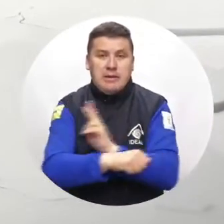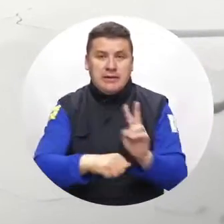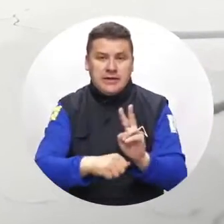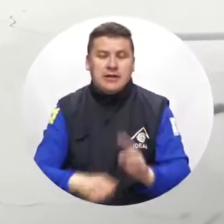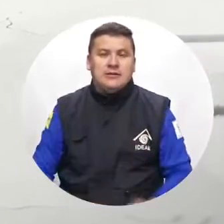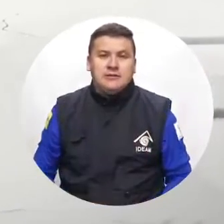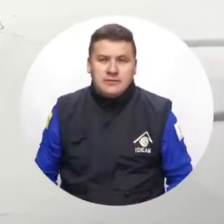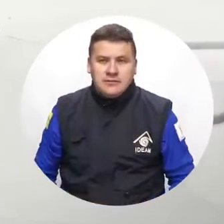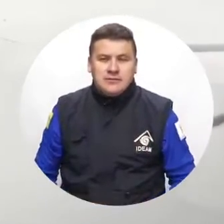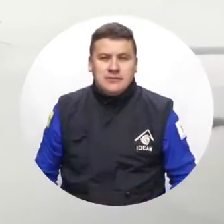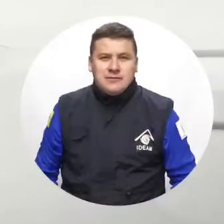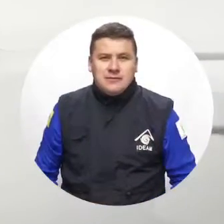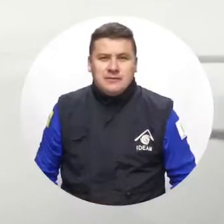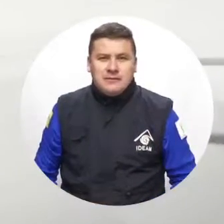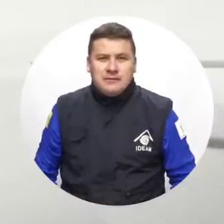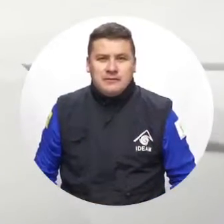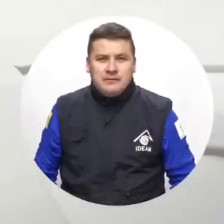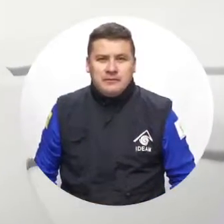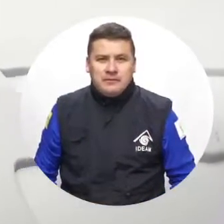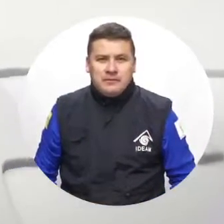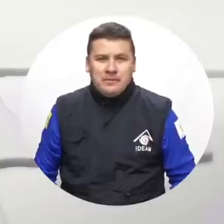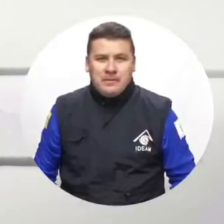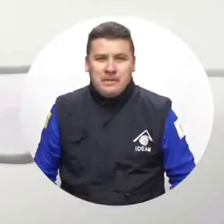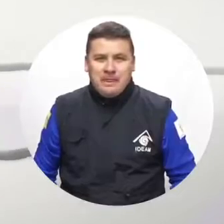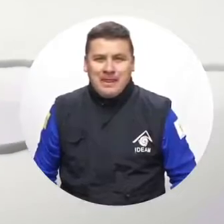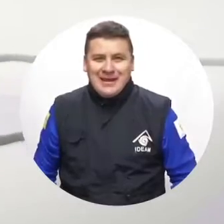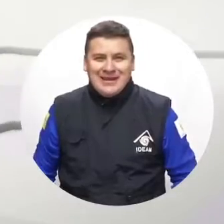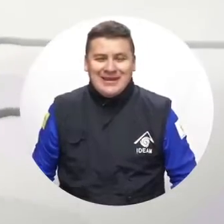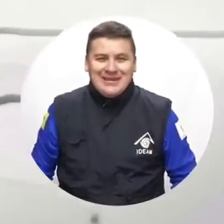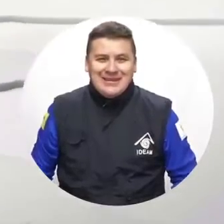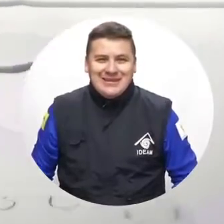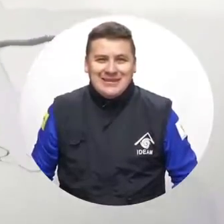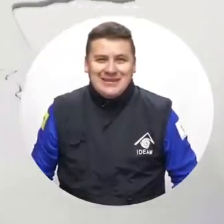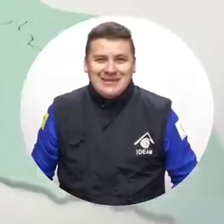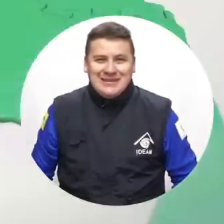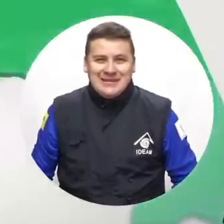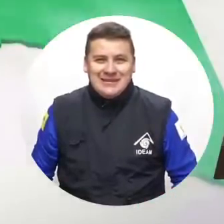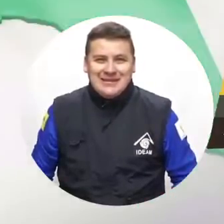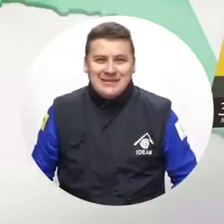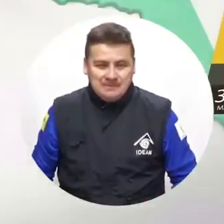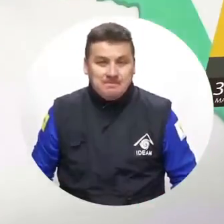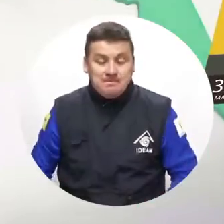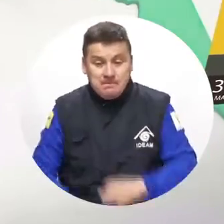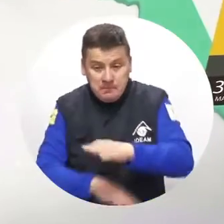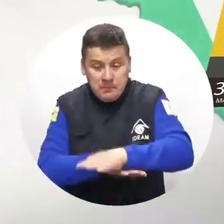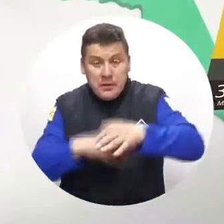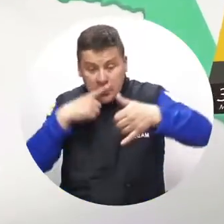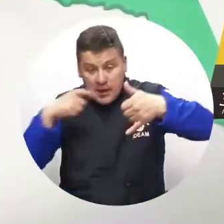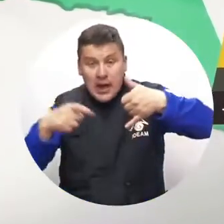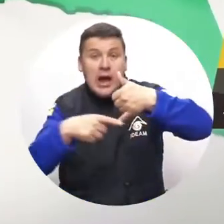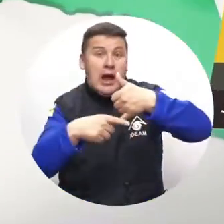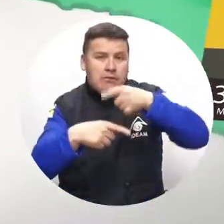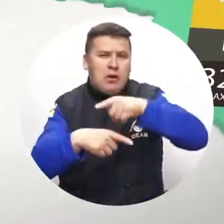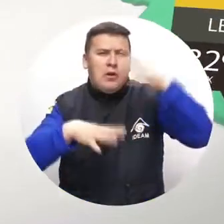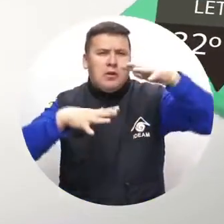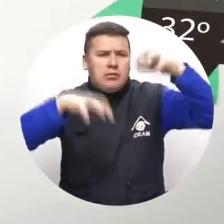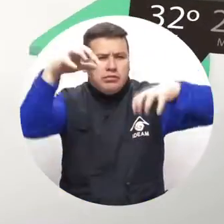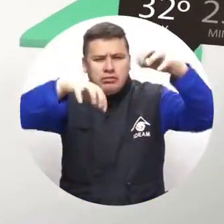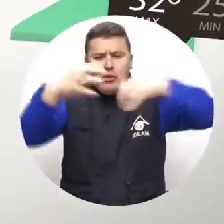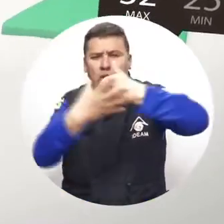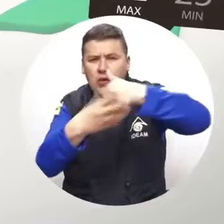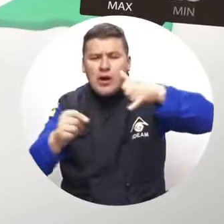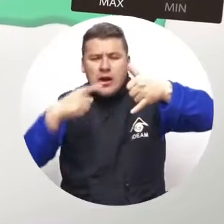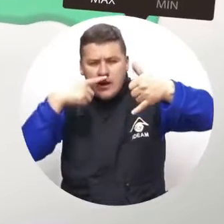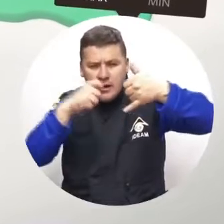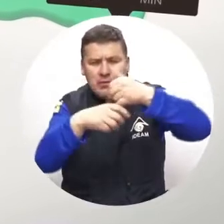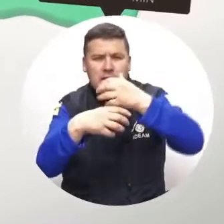en